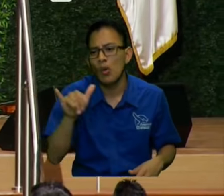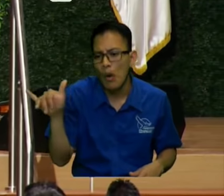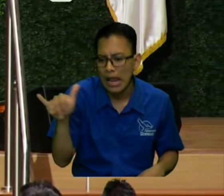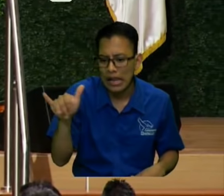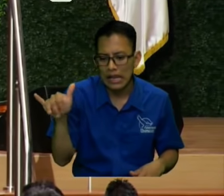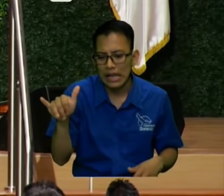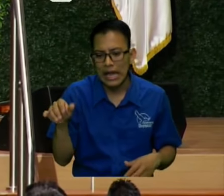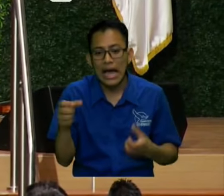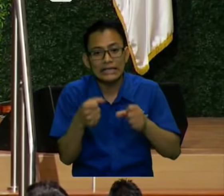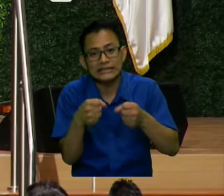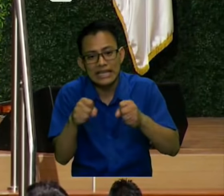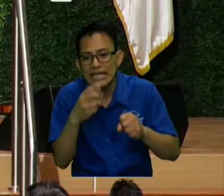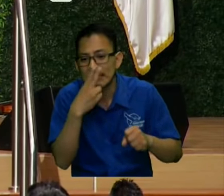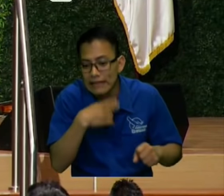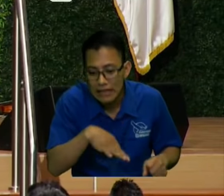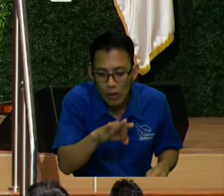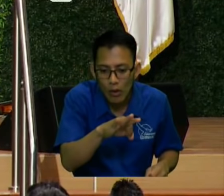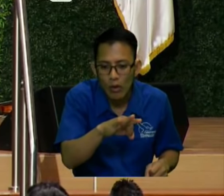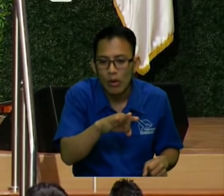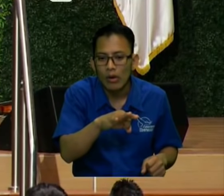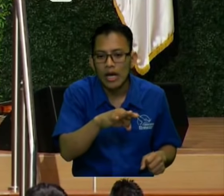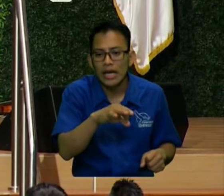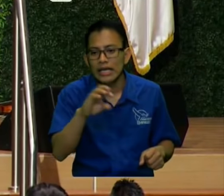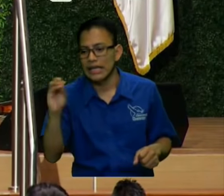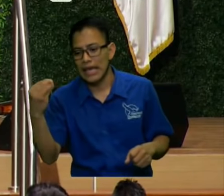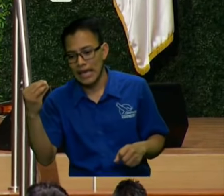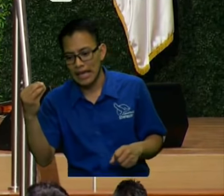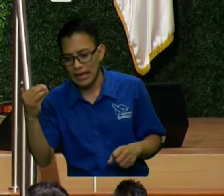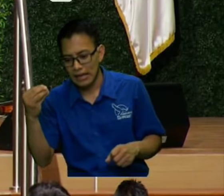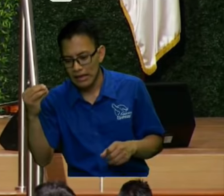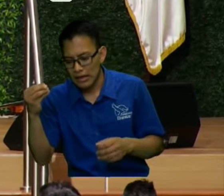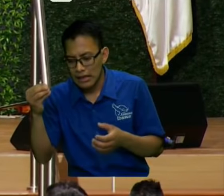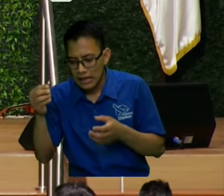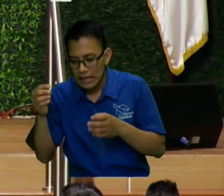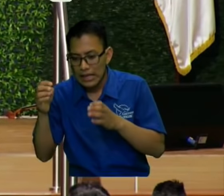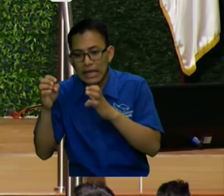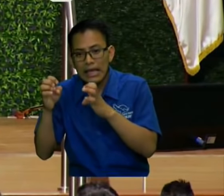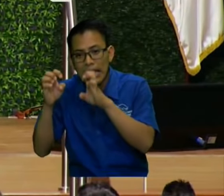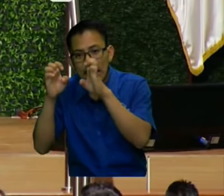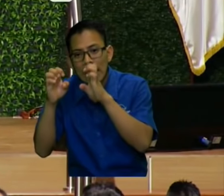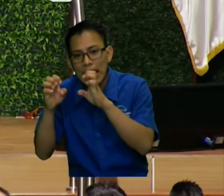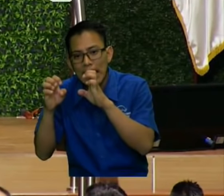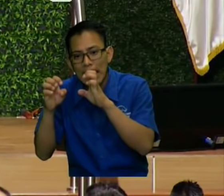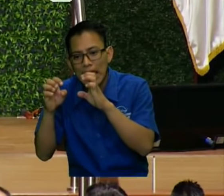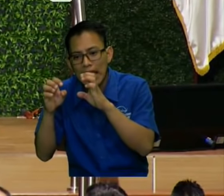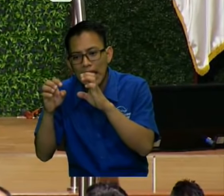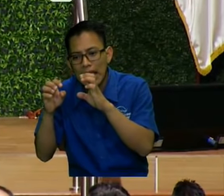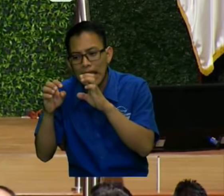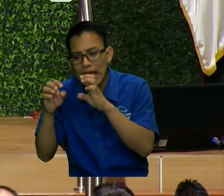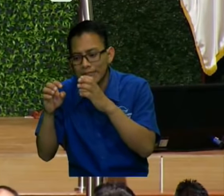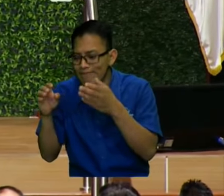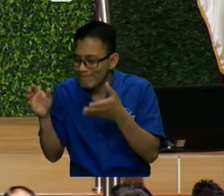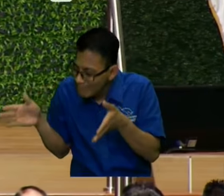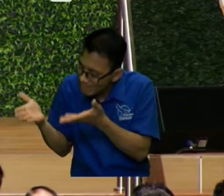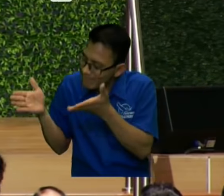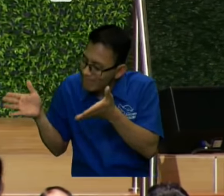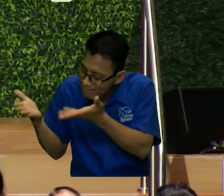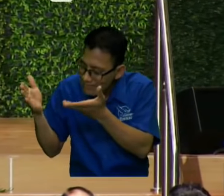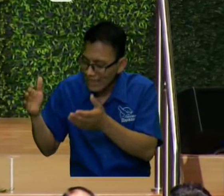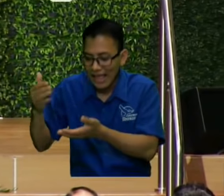que formarlo. ¿Sí o no? ¿Cuánta gente hace un hijo y hasta lo deja abandonado? Ni le